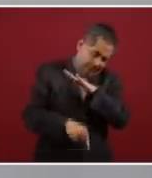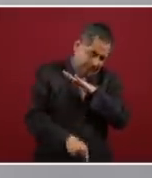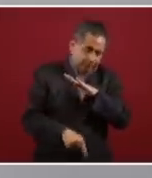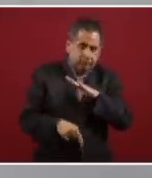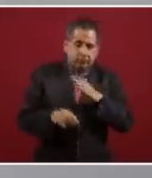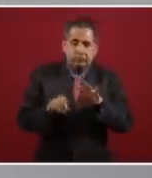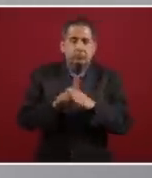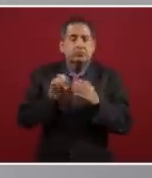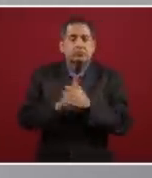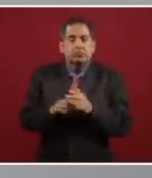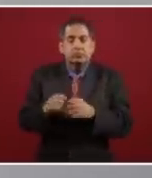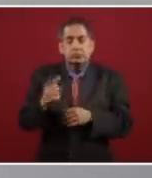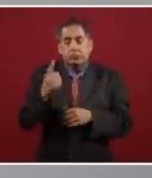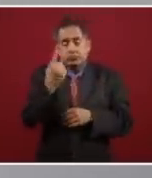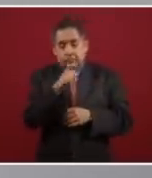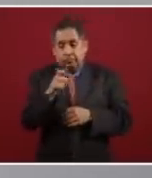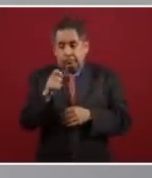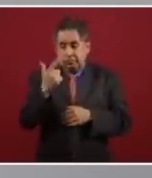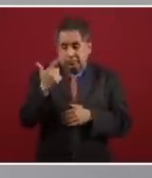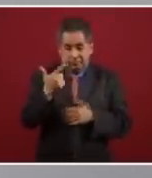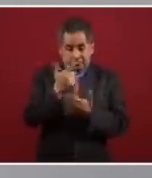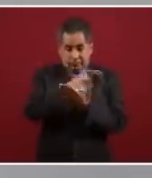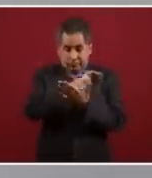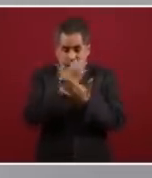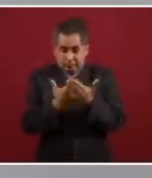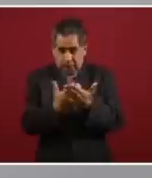Que de los 107 contratos